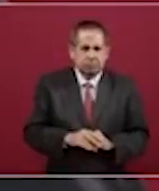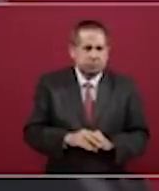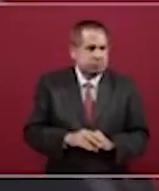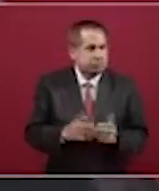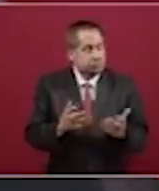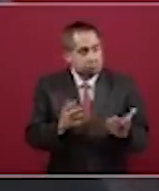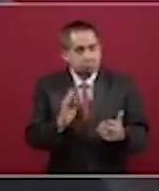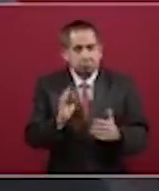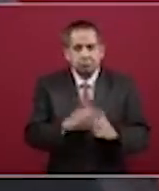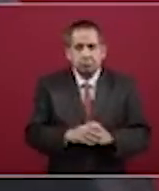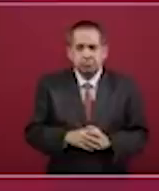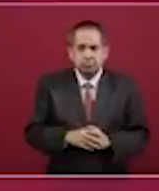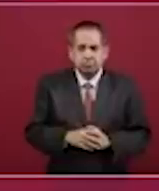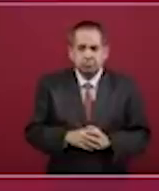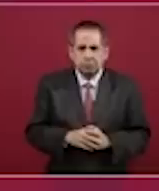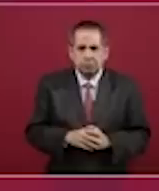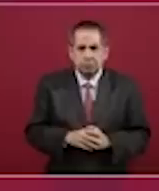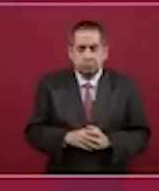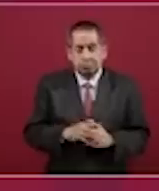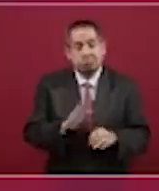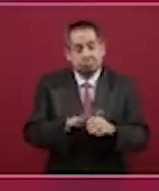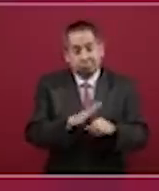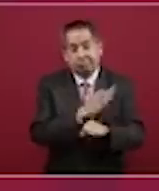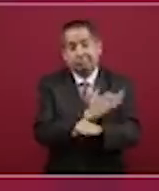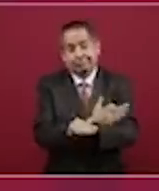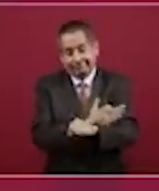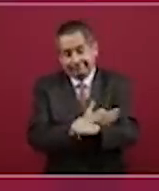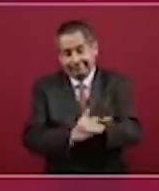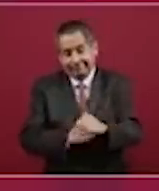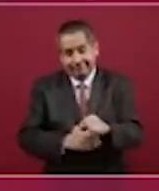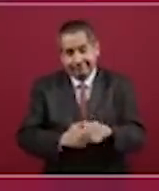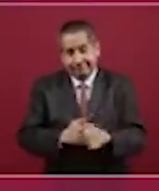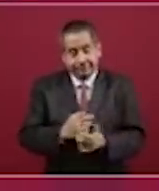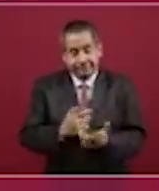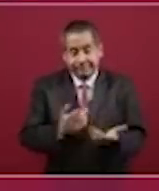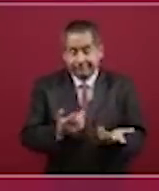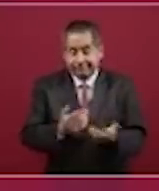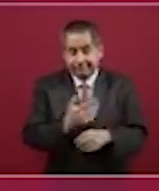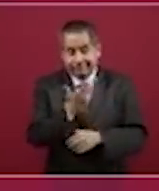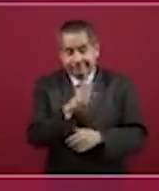Ahora sí que muy tarde para